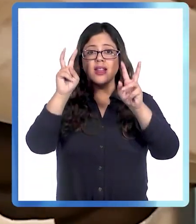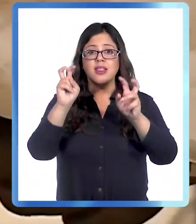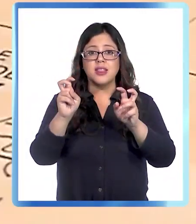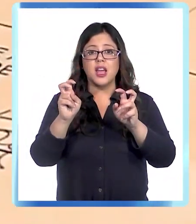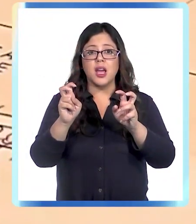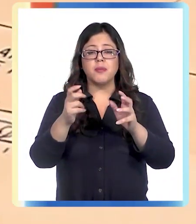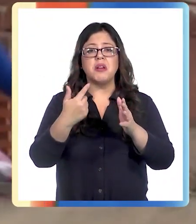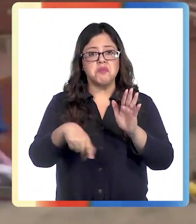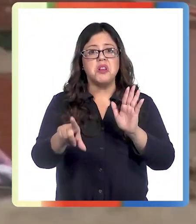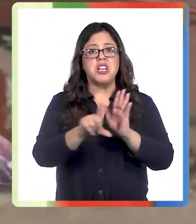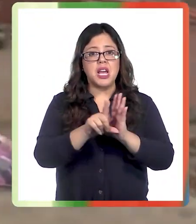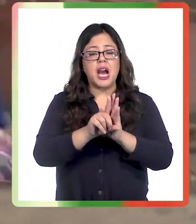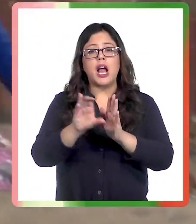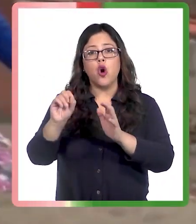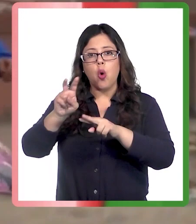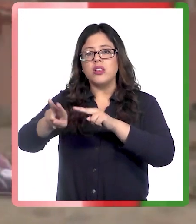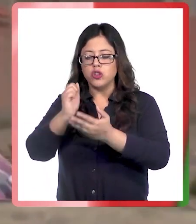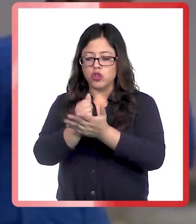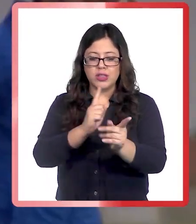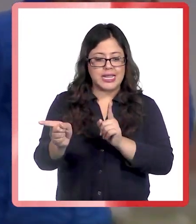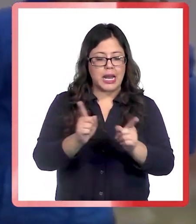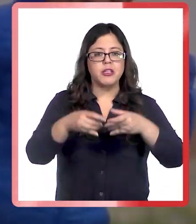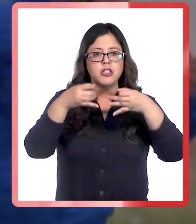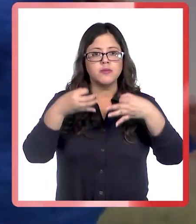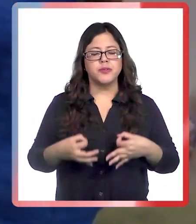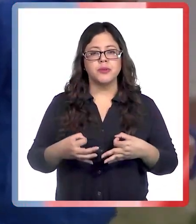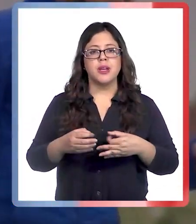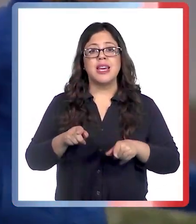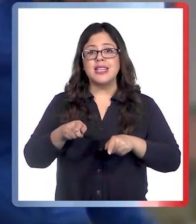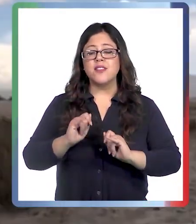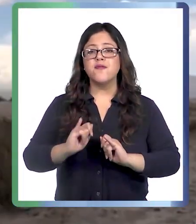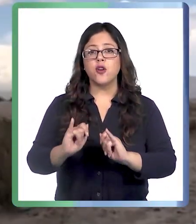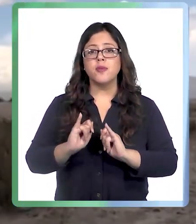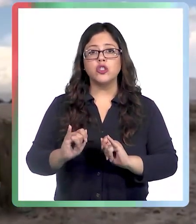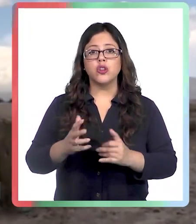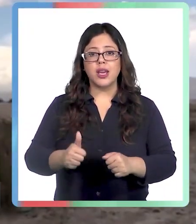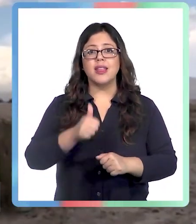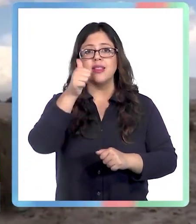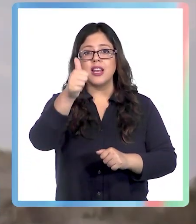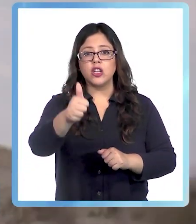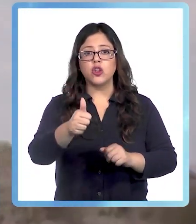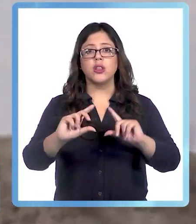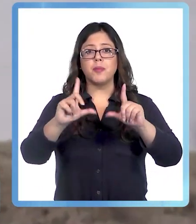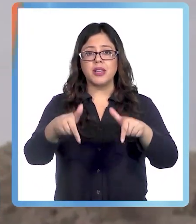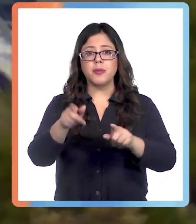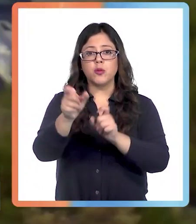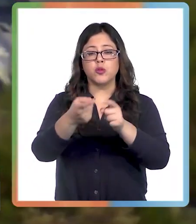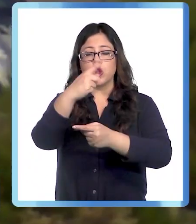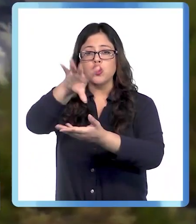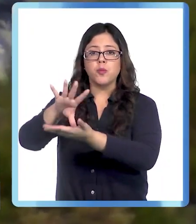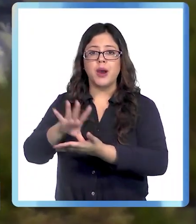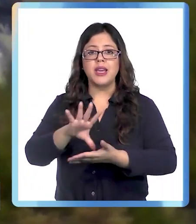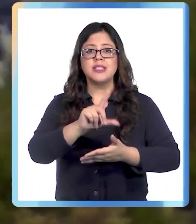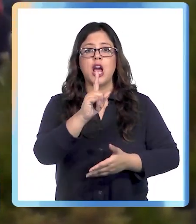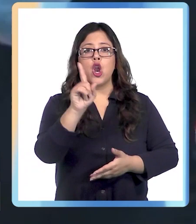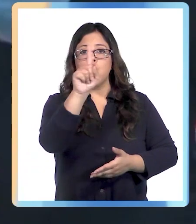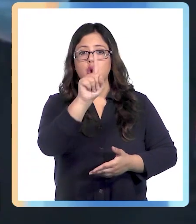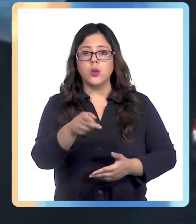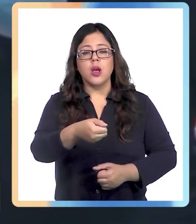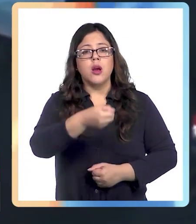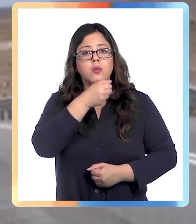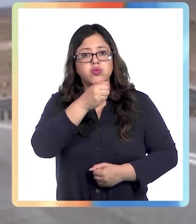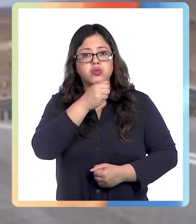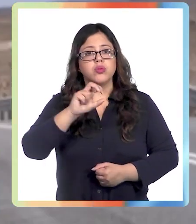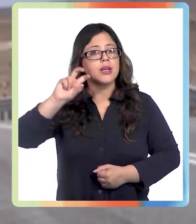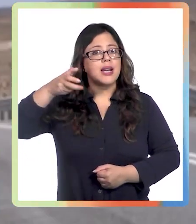está realizando los trámites de rigor. Es información que entregó el director de Migraciones, Luis Taller, en una entrevista con Radio Universo.